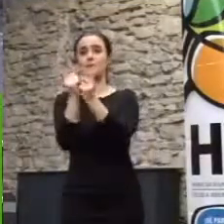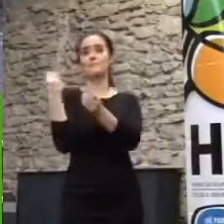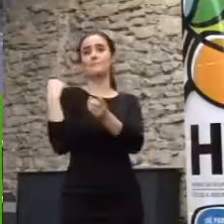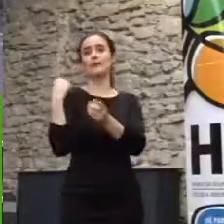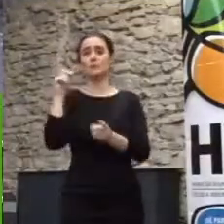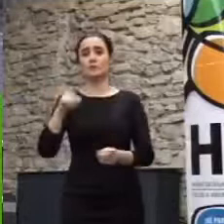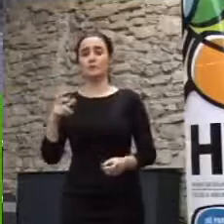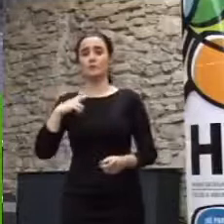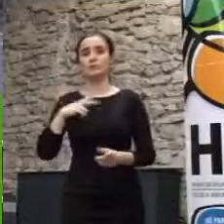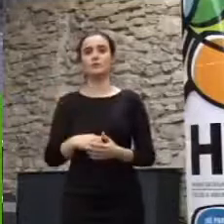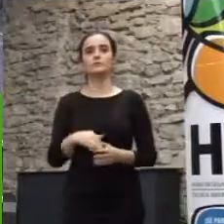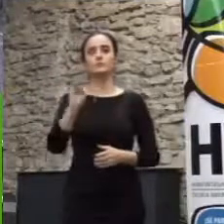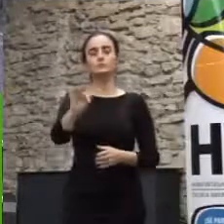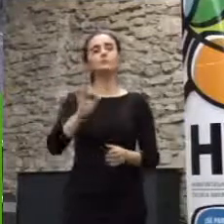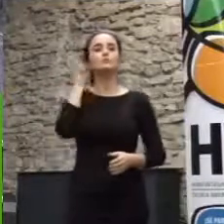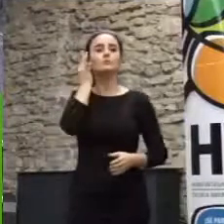también, vamos, Aurrera.